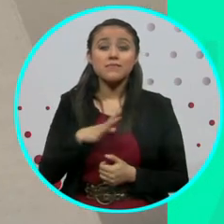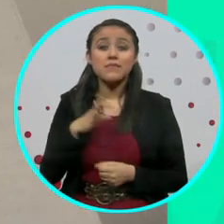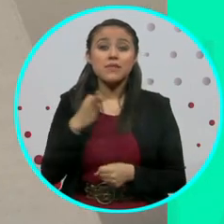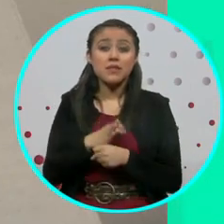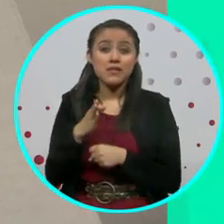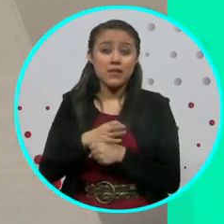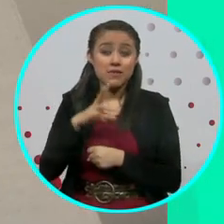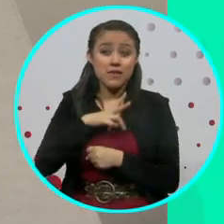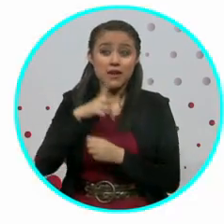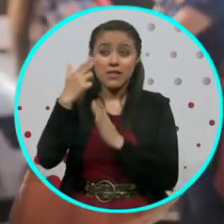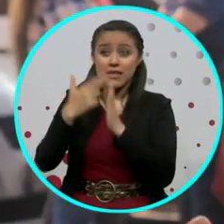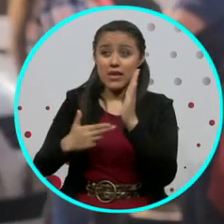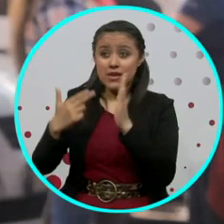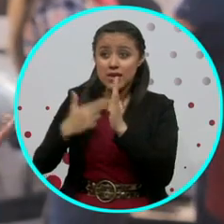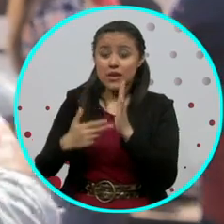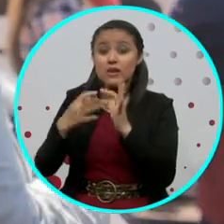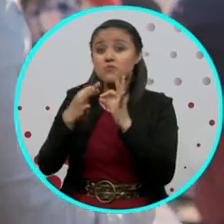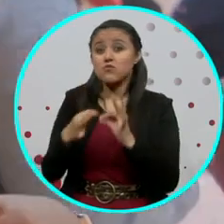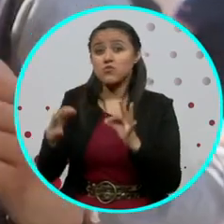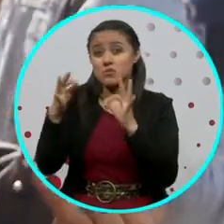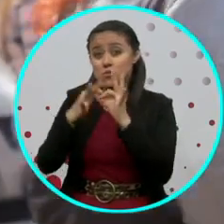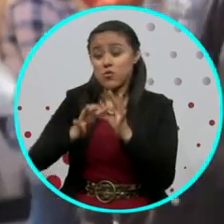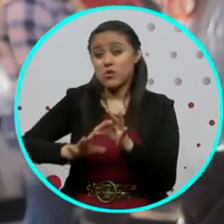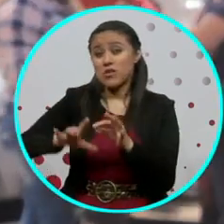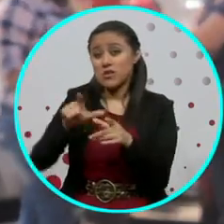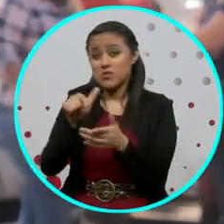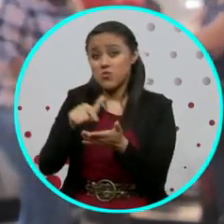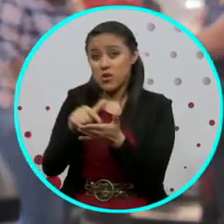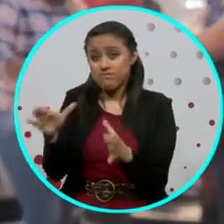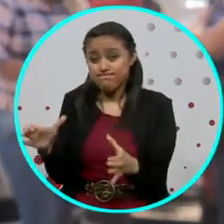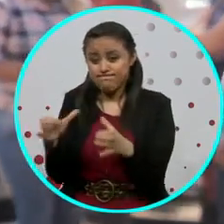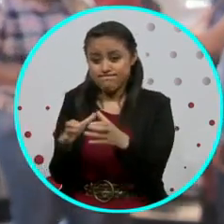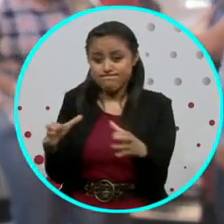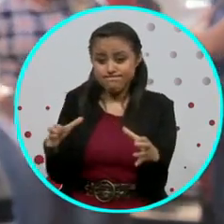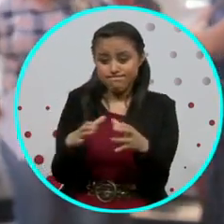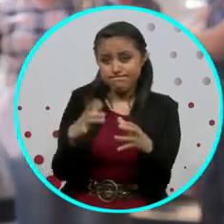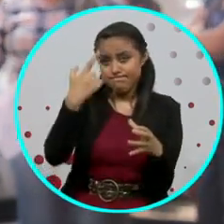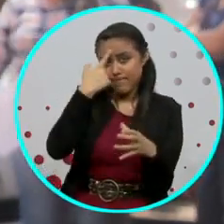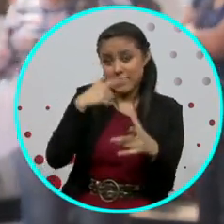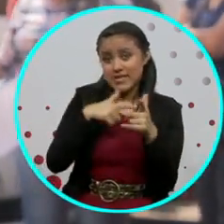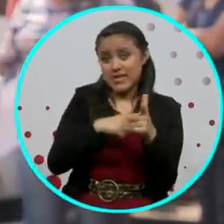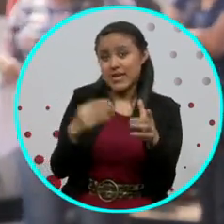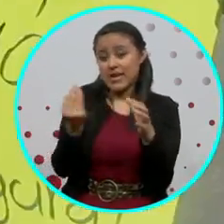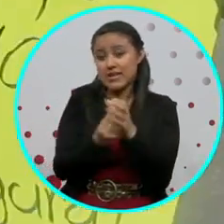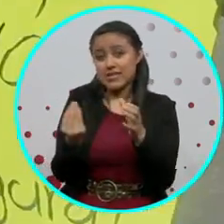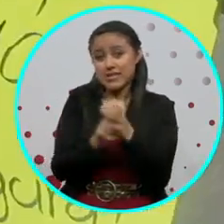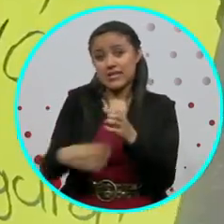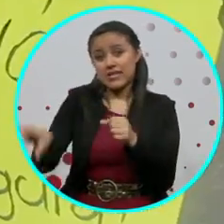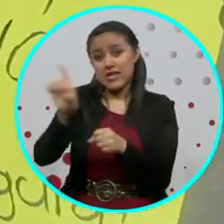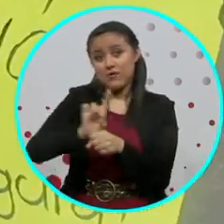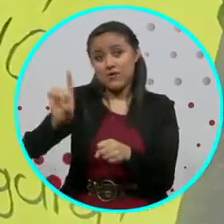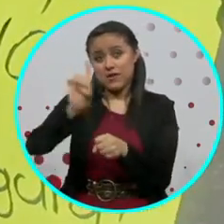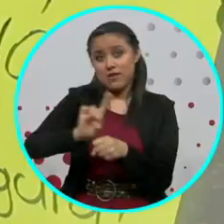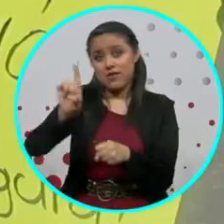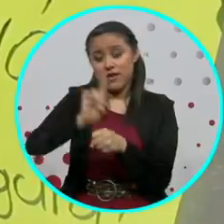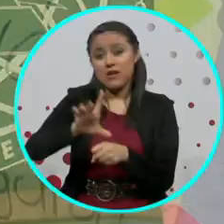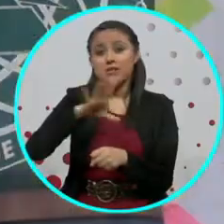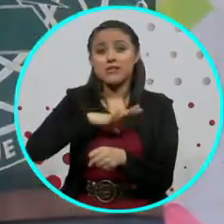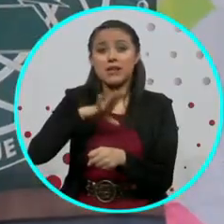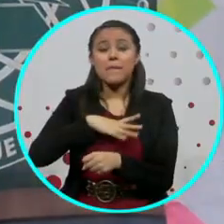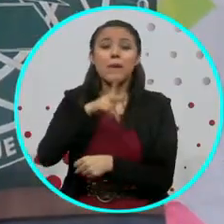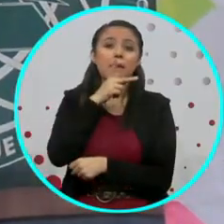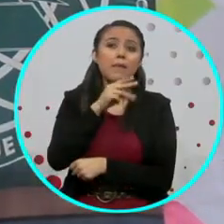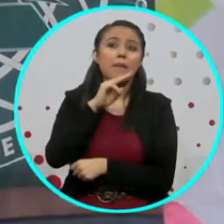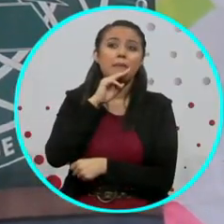son los talleres, que son lugares muy pequeños que no están adaptados para tomar clases diariamente. Padres de familia y